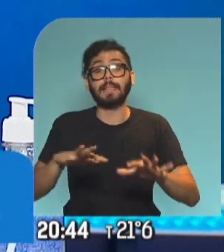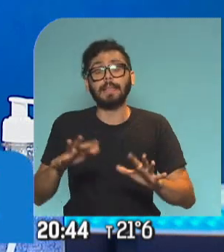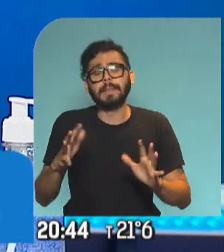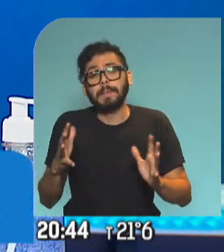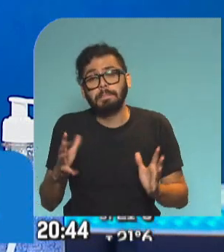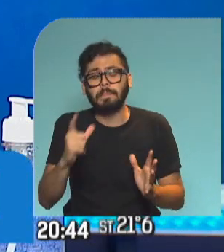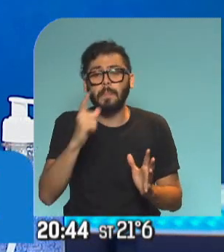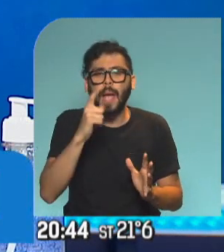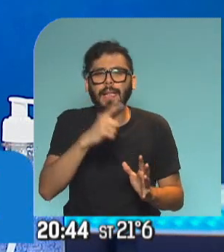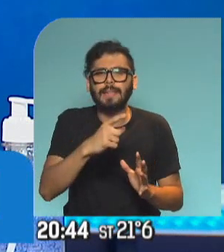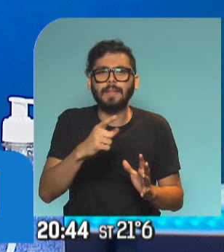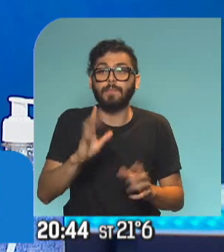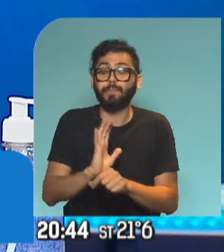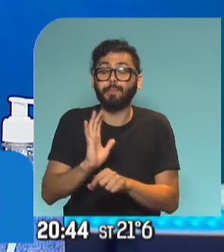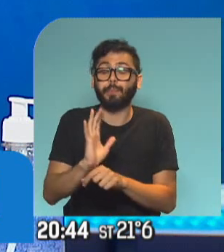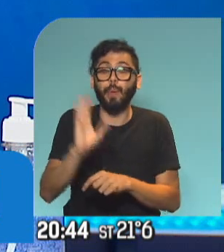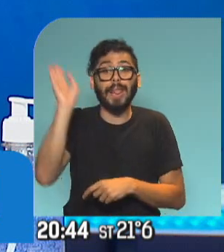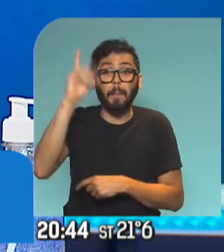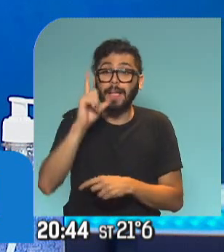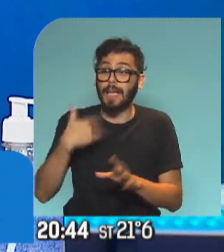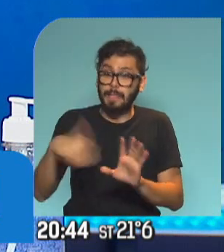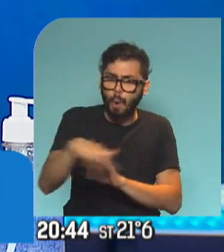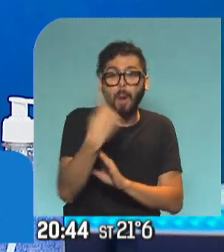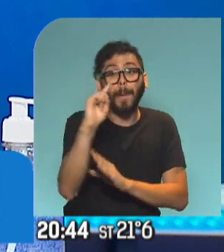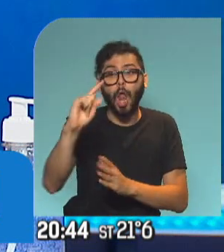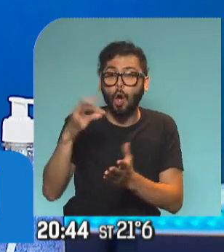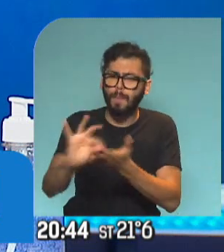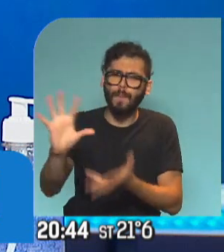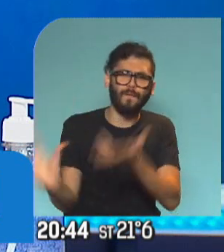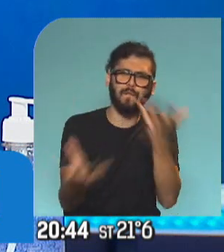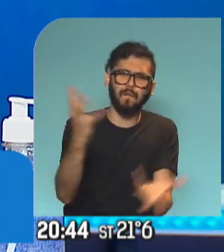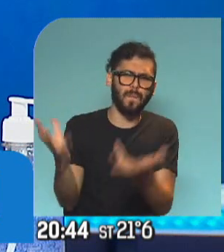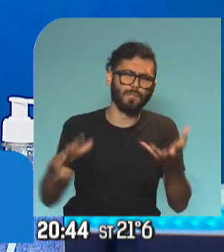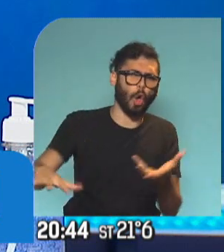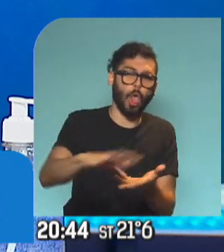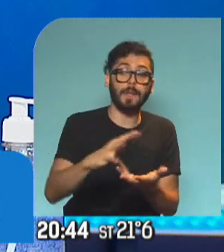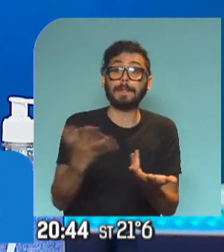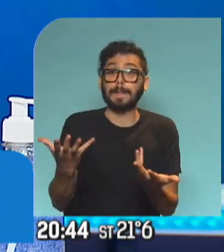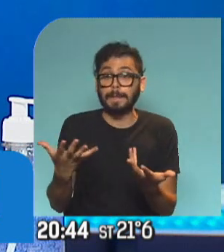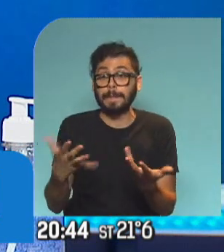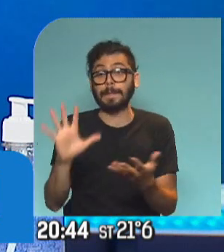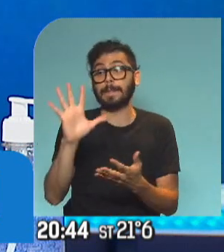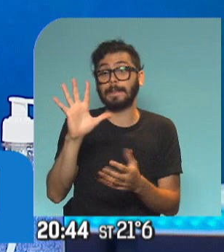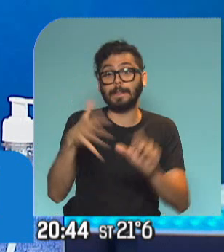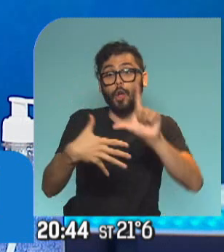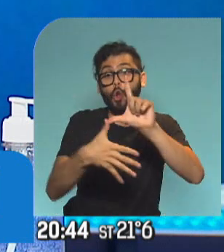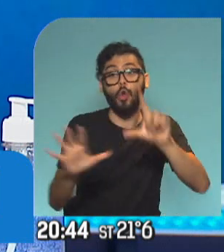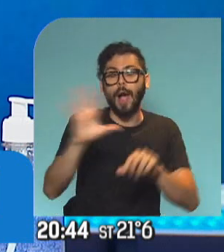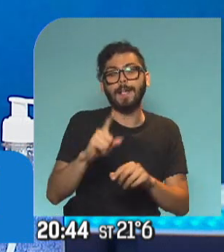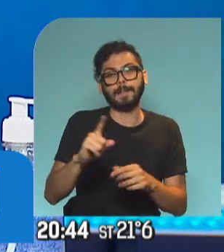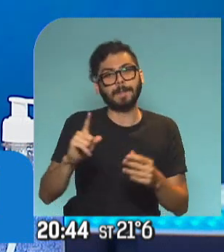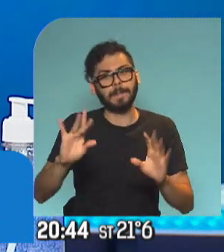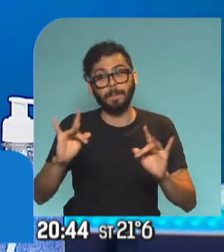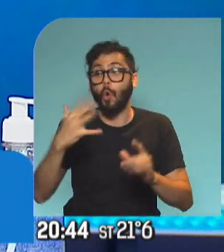como de prender fuego todo antes de irse. Sí, Trump, claro. ¿no? Y eso es complicado, por supuesto, para la región, por supuesto, para Cuba también,